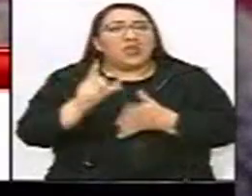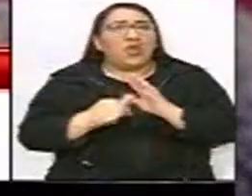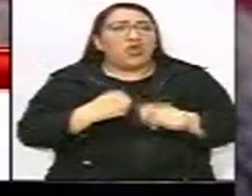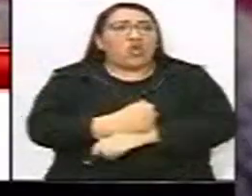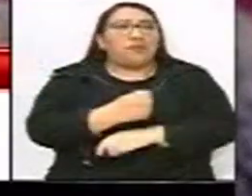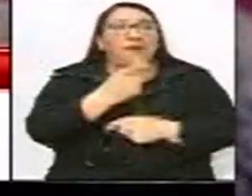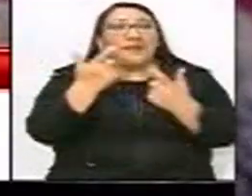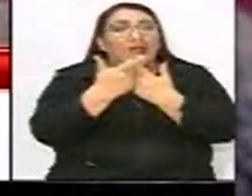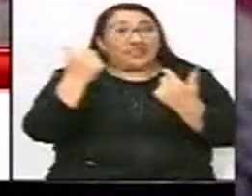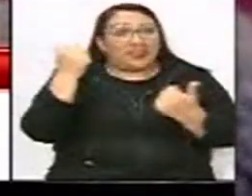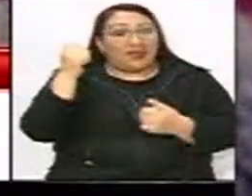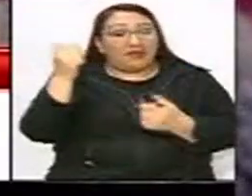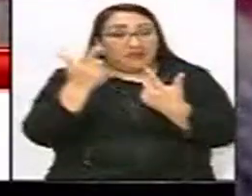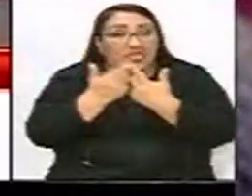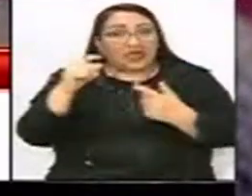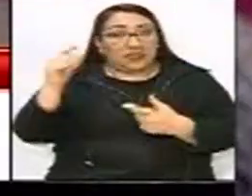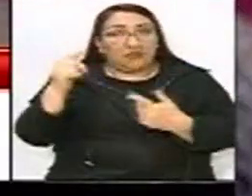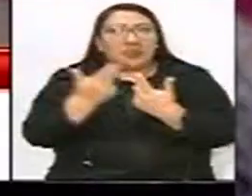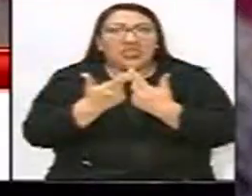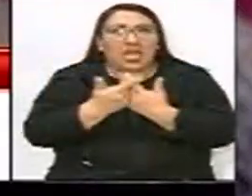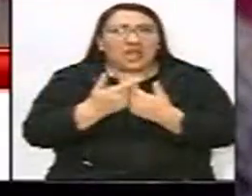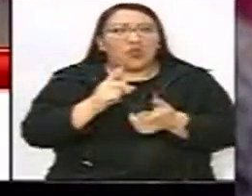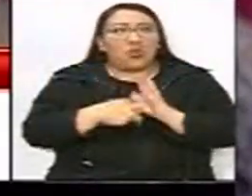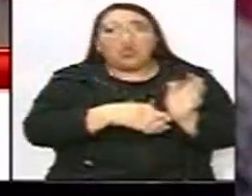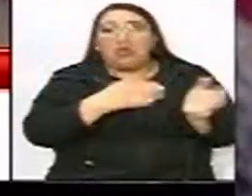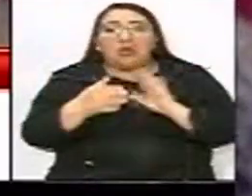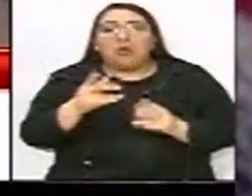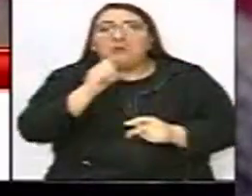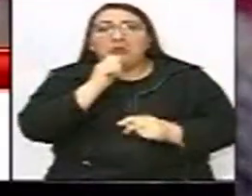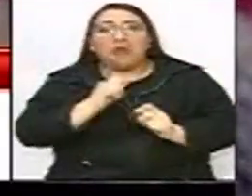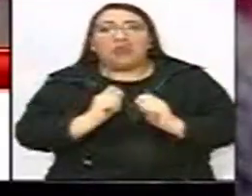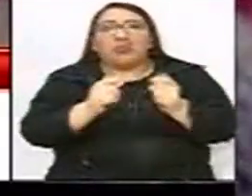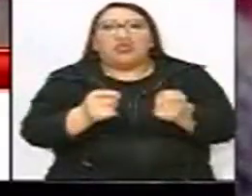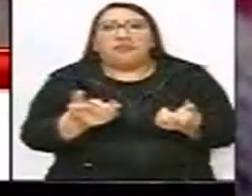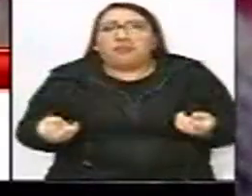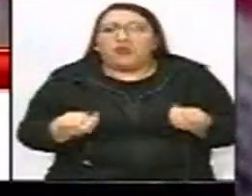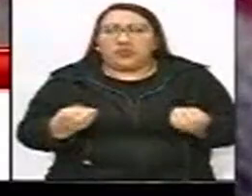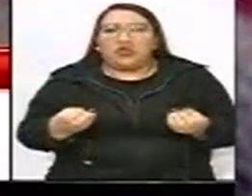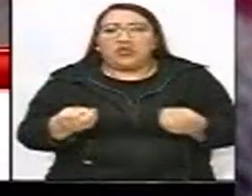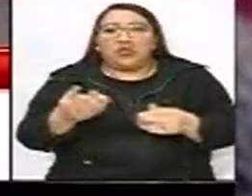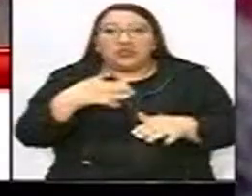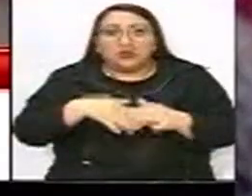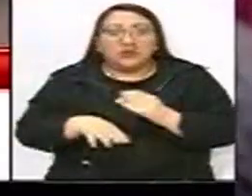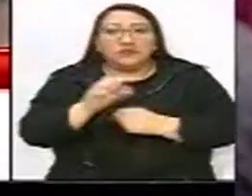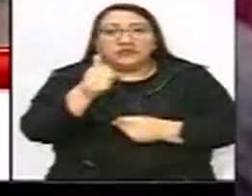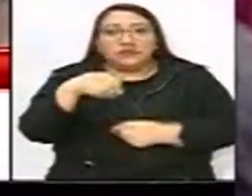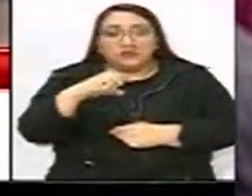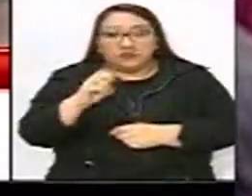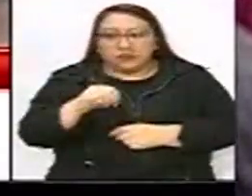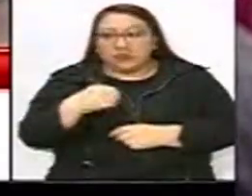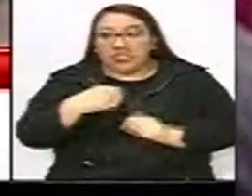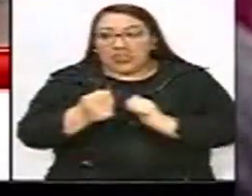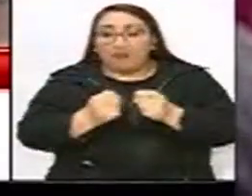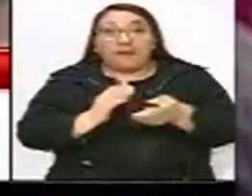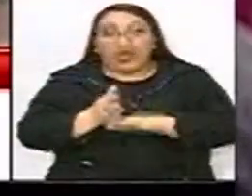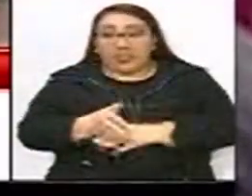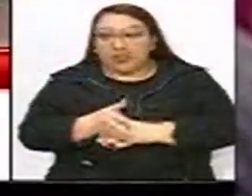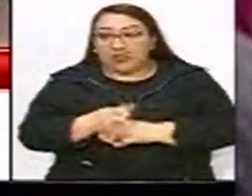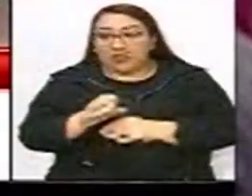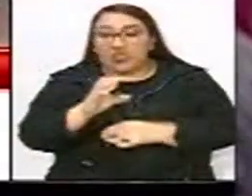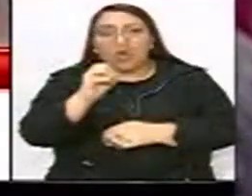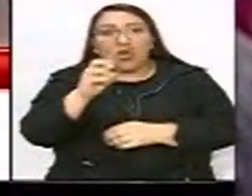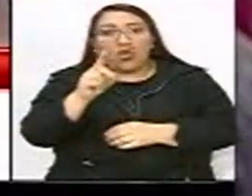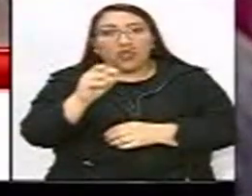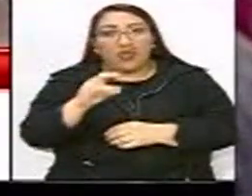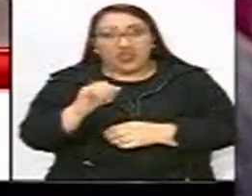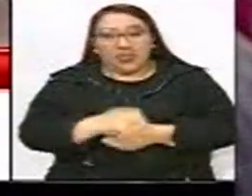militar, y se ha privatizado. La autopista de Ancón, que tiene peaje, la hizo